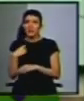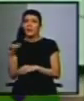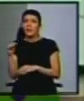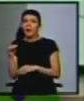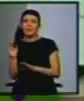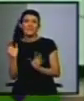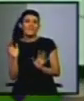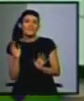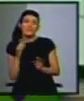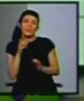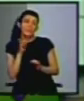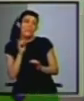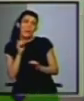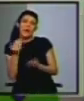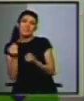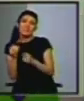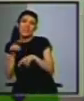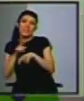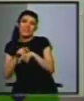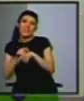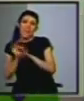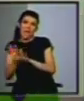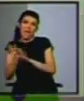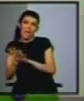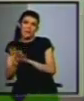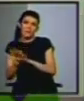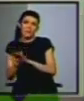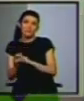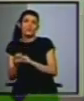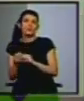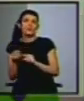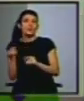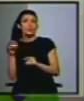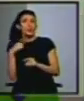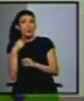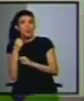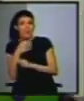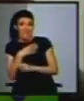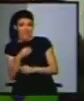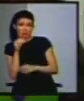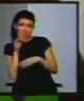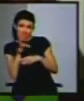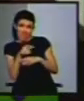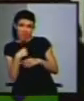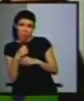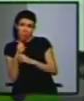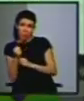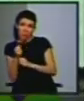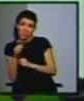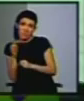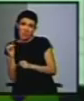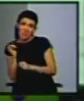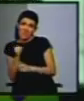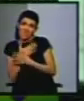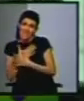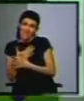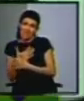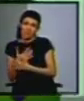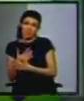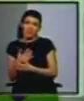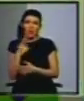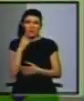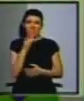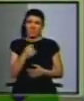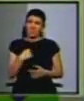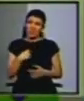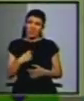que la mamá te quiere. Porque ella también de poquito se empezó a dar cuenta que yo estaba metido en algo que no podía salir. Le costó más